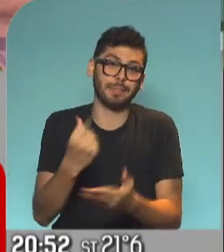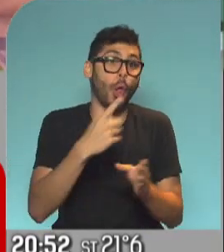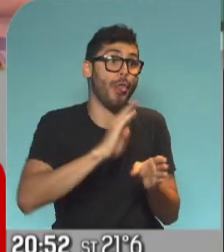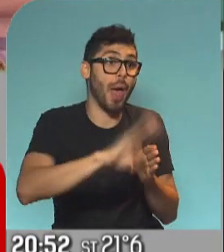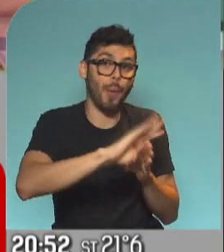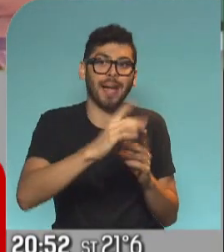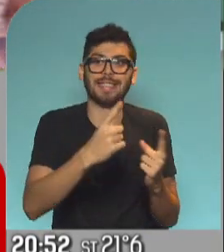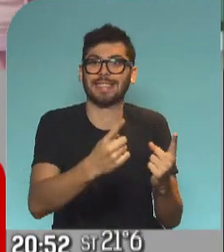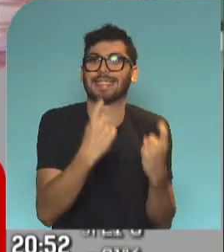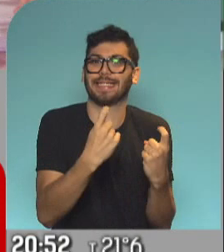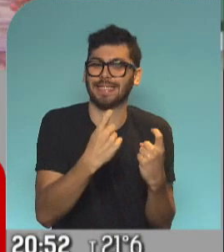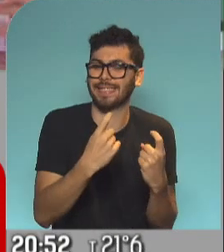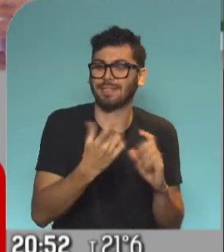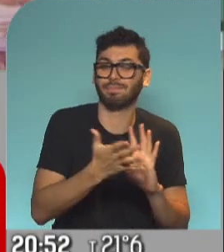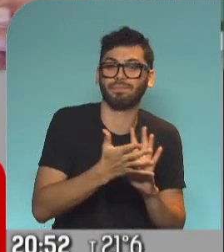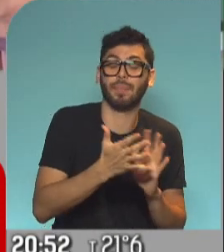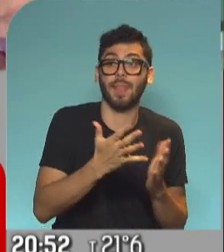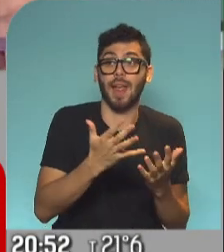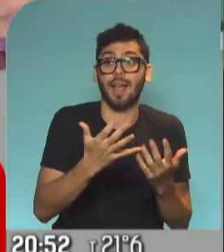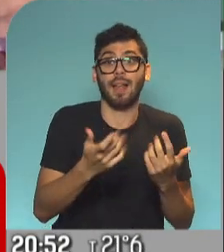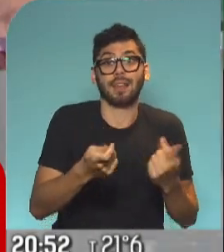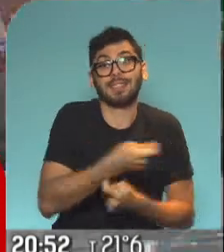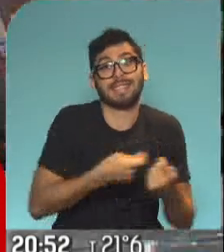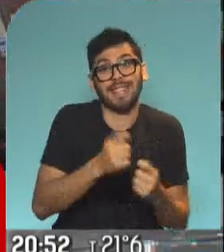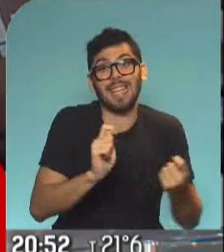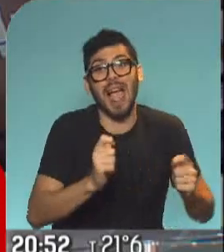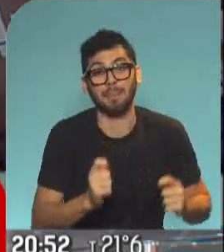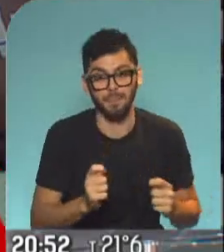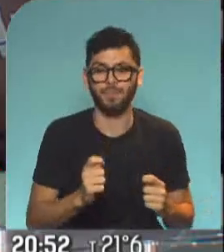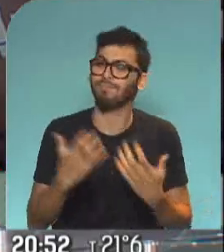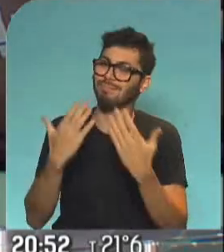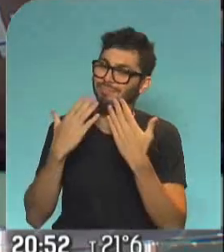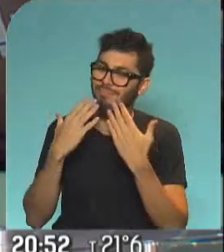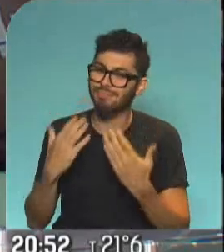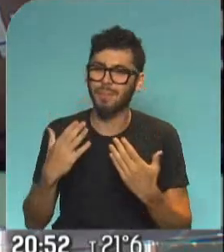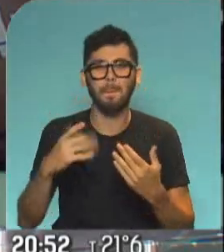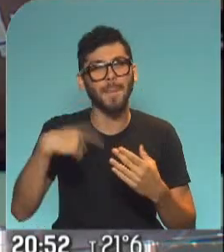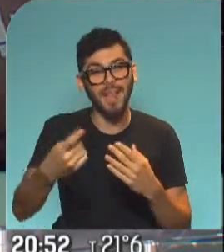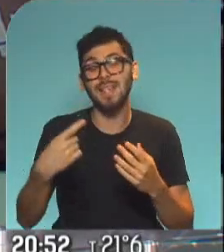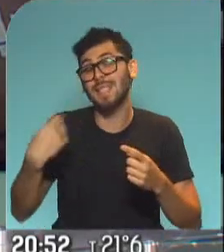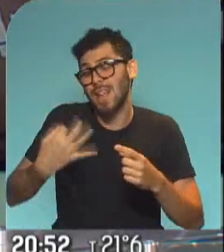reestructuración de deuda que pareciera entonces quieren causar gracias más arena vamos a seguir seguramente de mañana este tema volvemos ahora con día